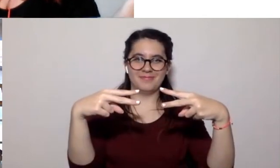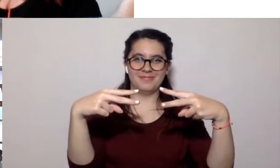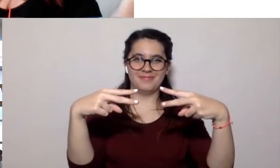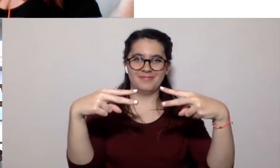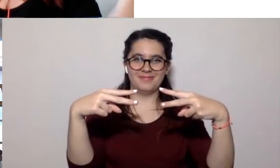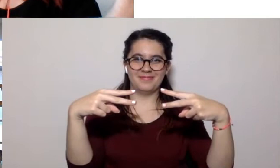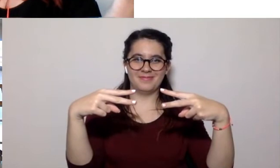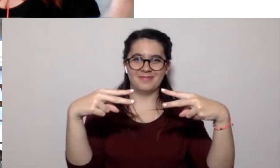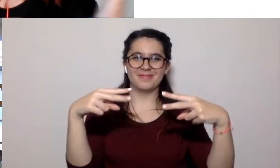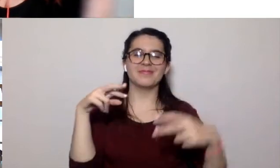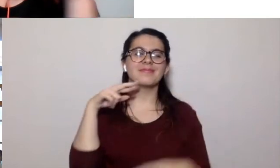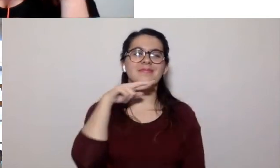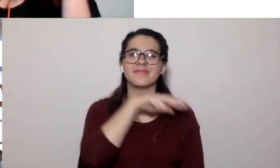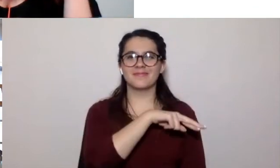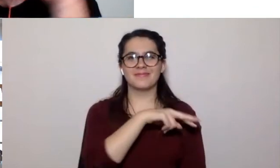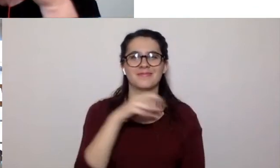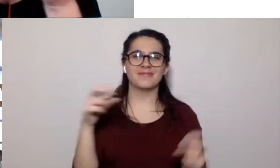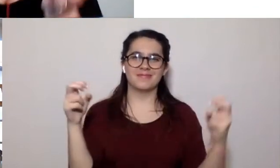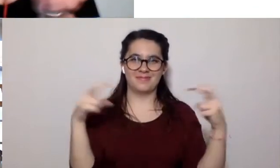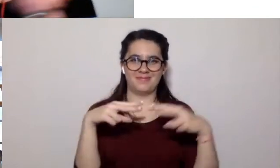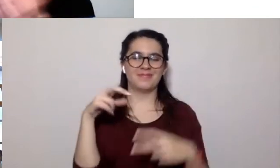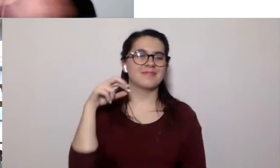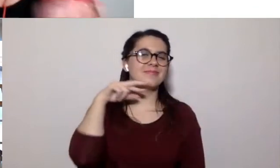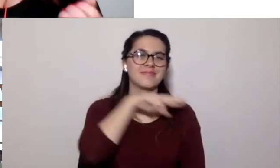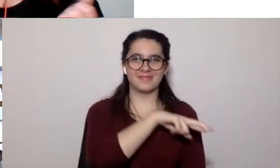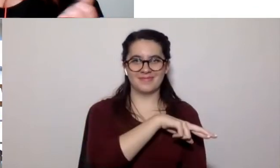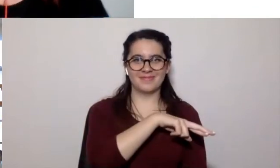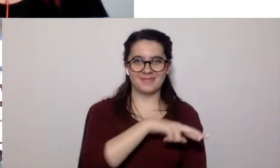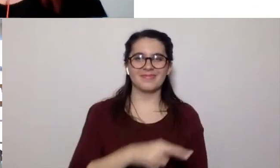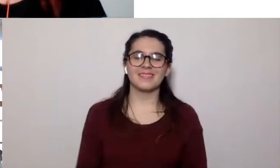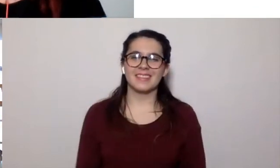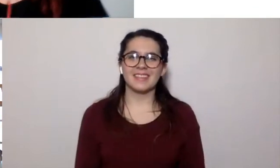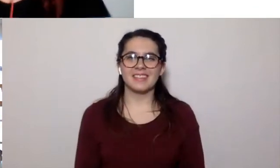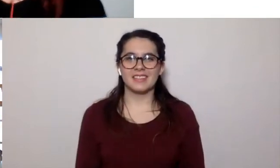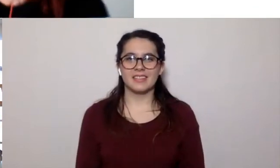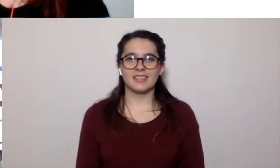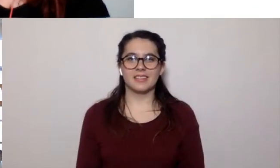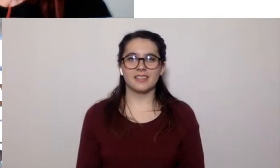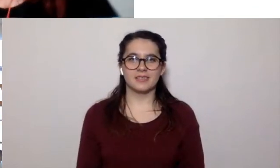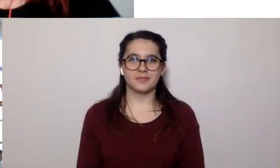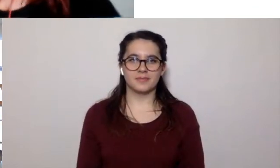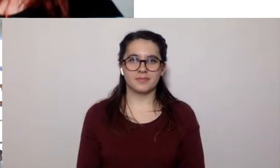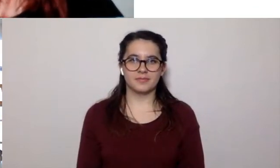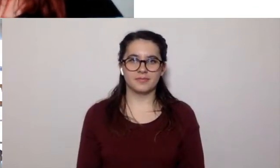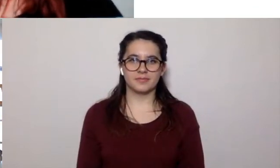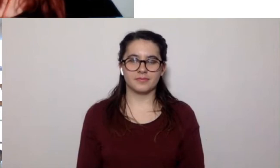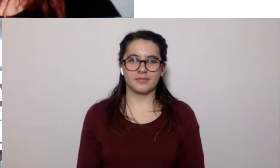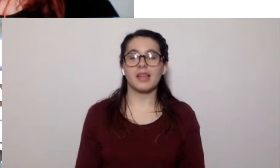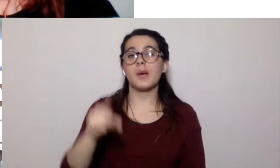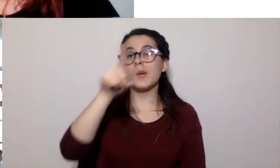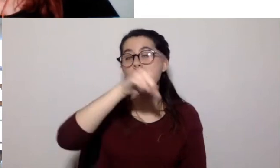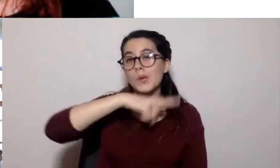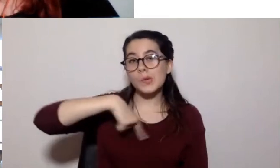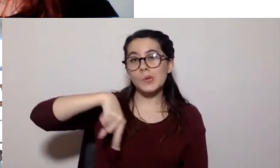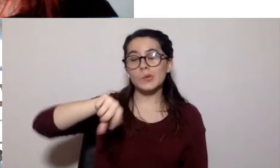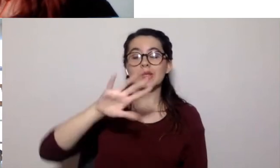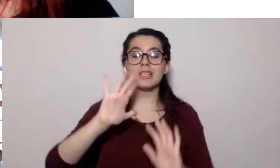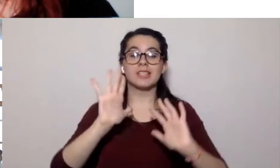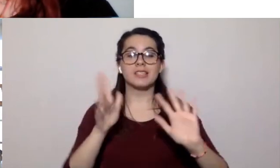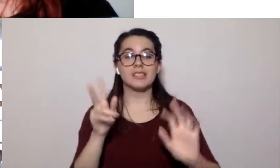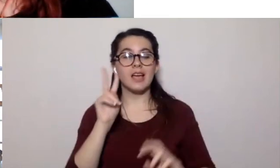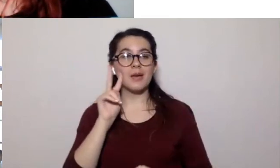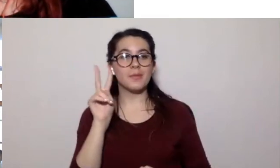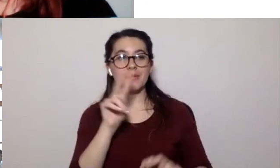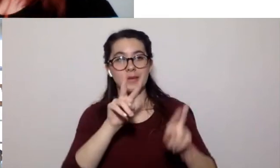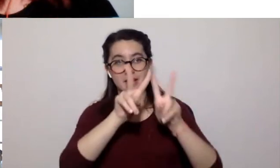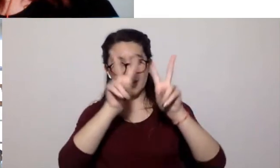Vuelvan pronto. Nos vemos pronto. Nos vemos pronto y... A ustedes que nos acompañaron y estuvieron atentos